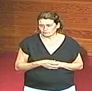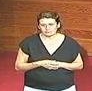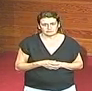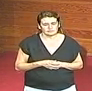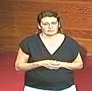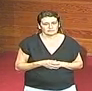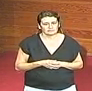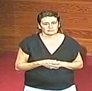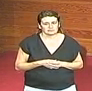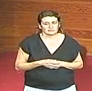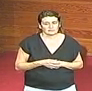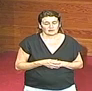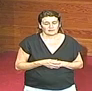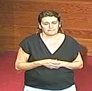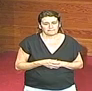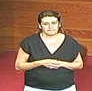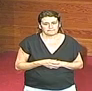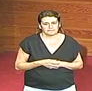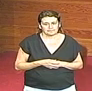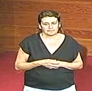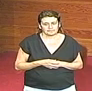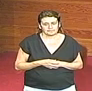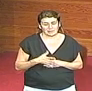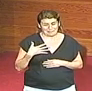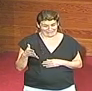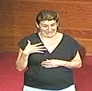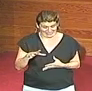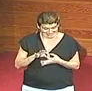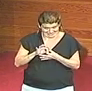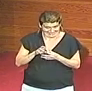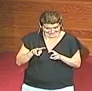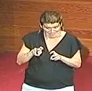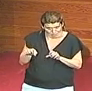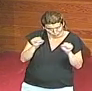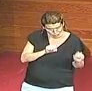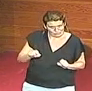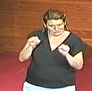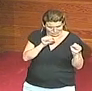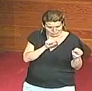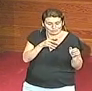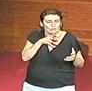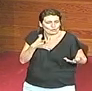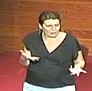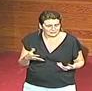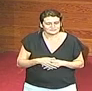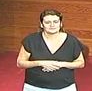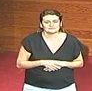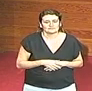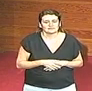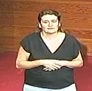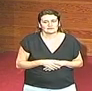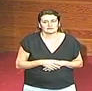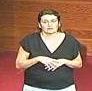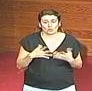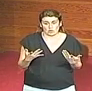La precariedad está muy ligada a esto de la protección, porque cuando los ingresos publicitarios de los